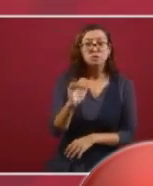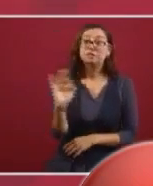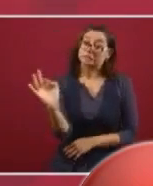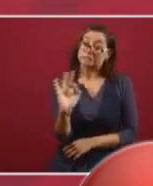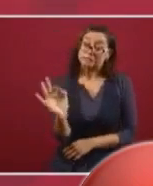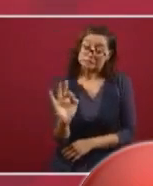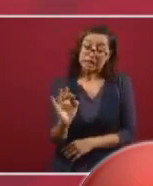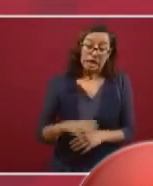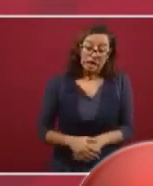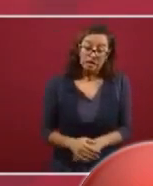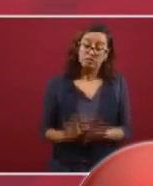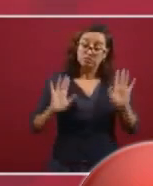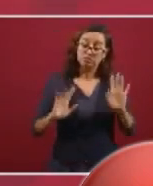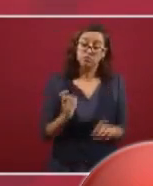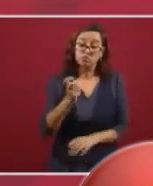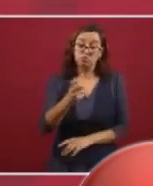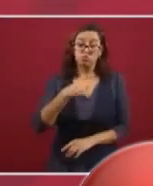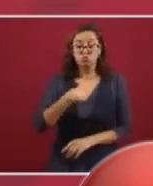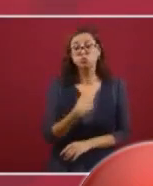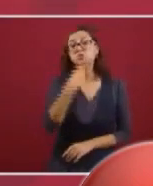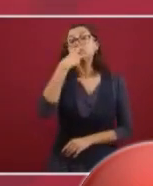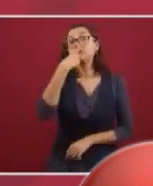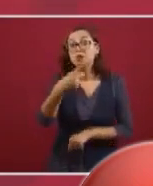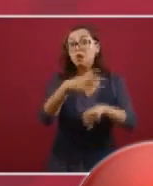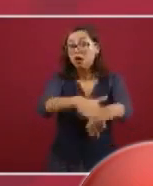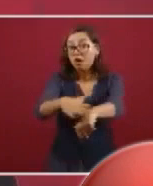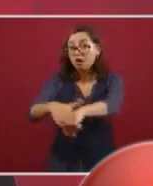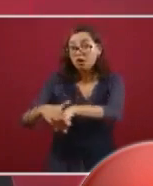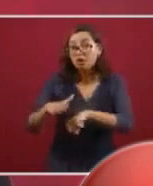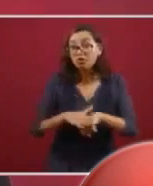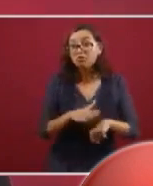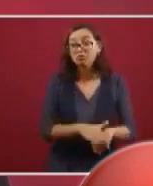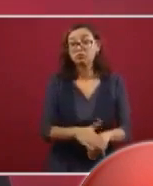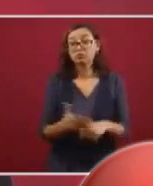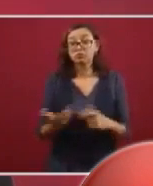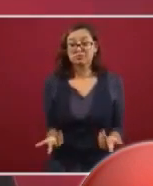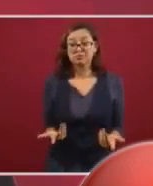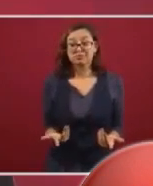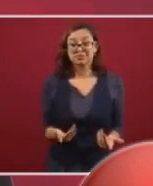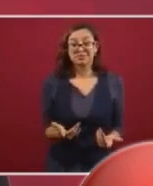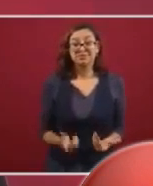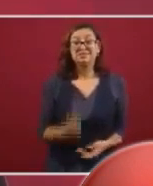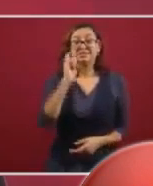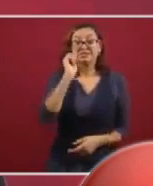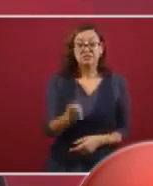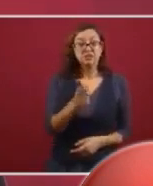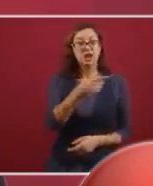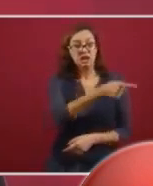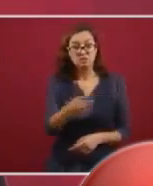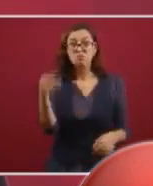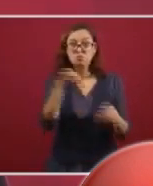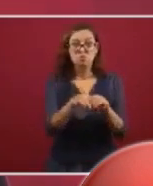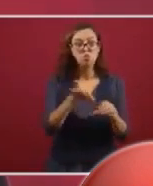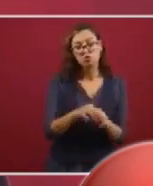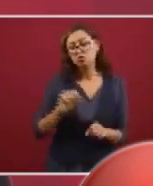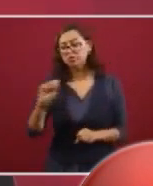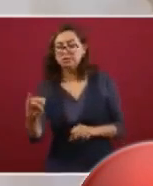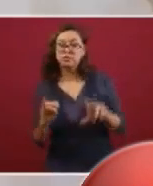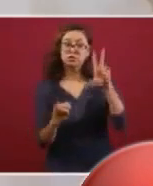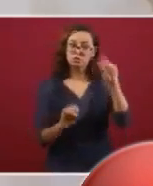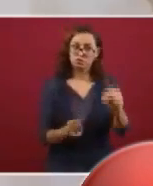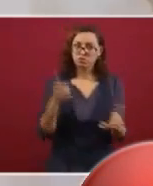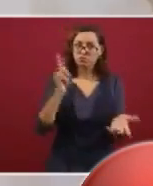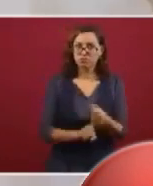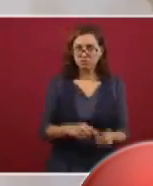Por eso lo digo, para que se sepa qué significado tiene el voto y que